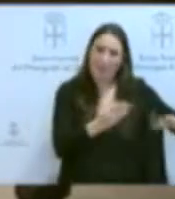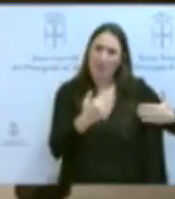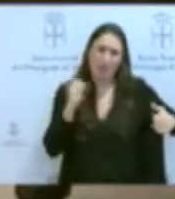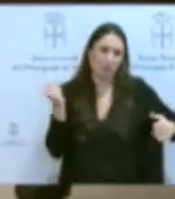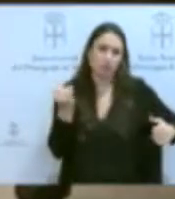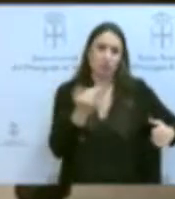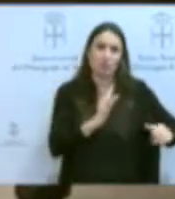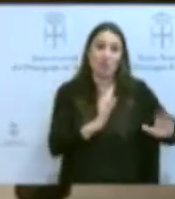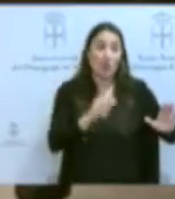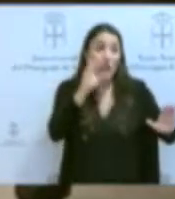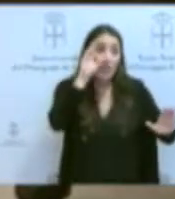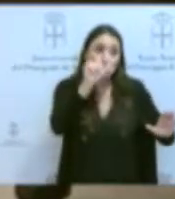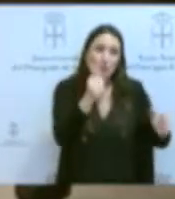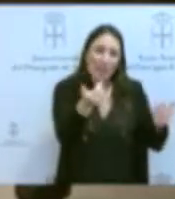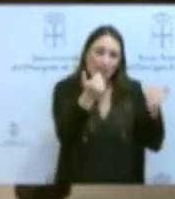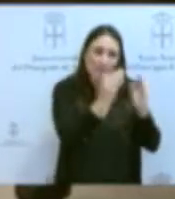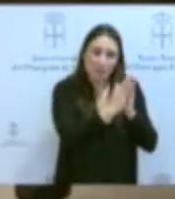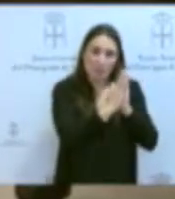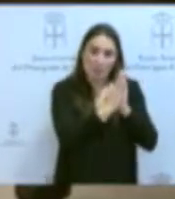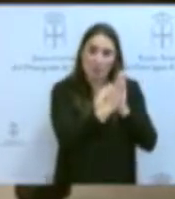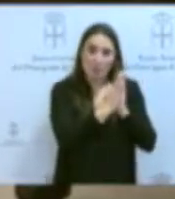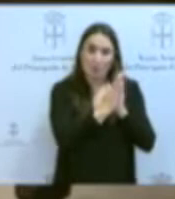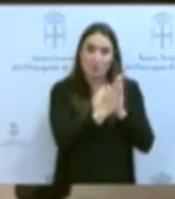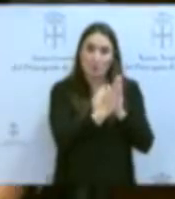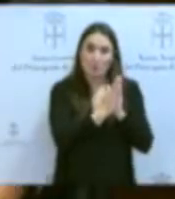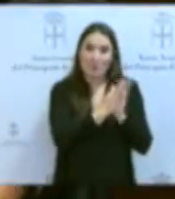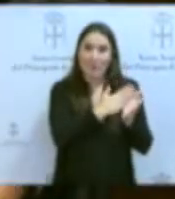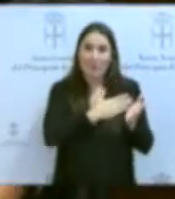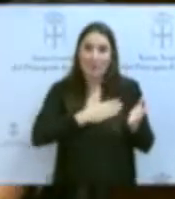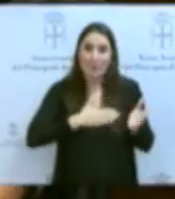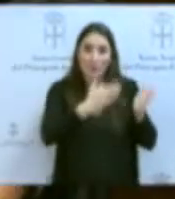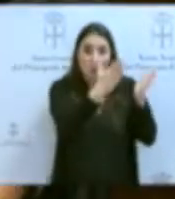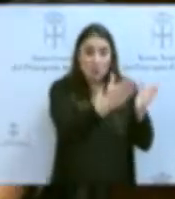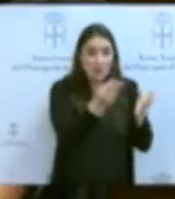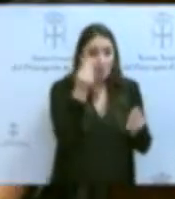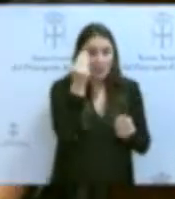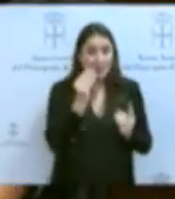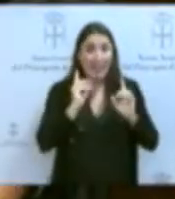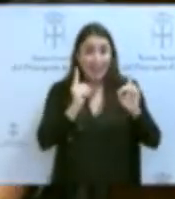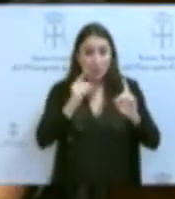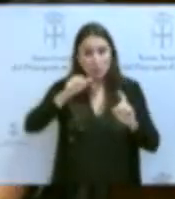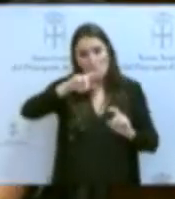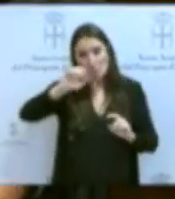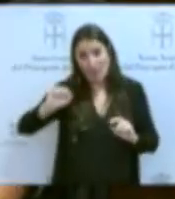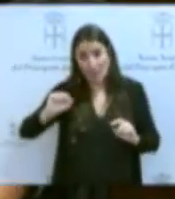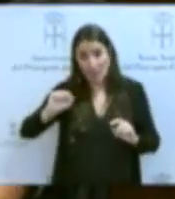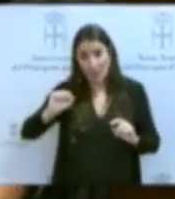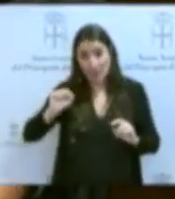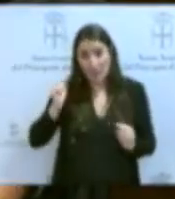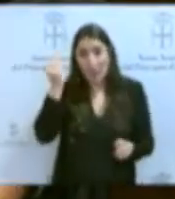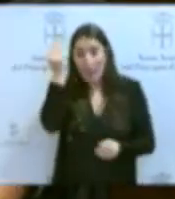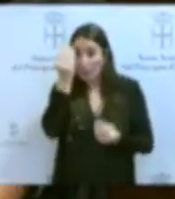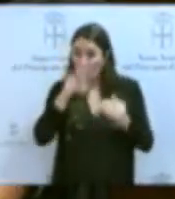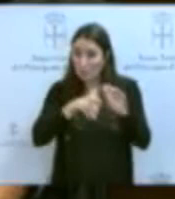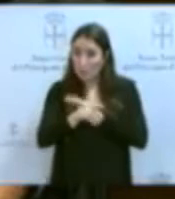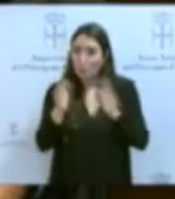y escúcheme con atención, es que piense cómo el caso Marea desmonta el argumento de que no había